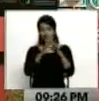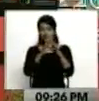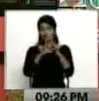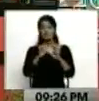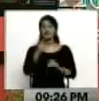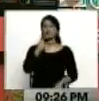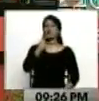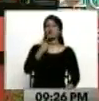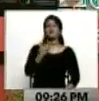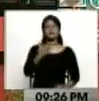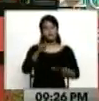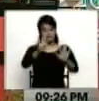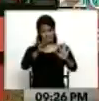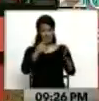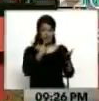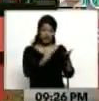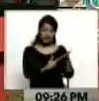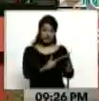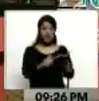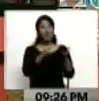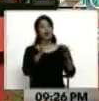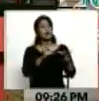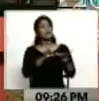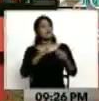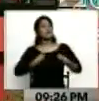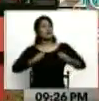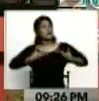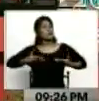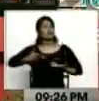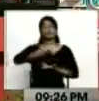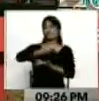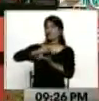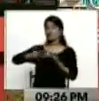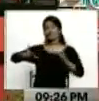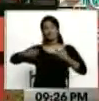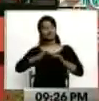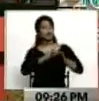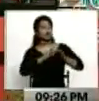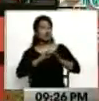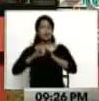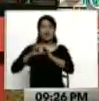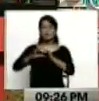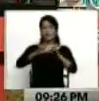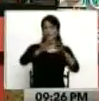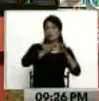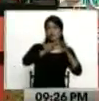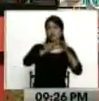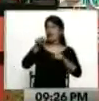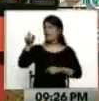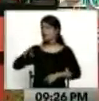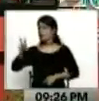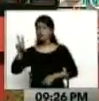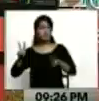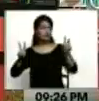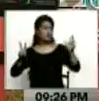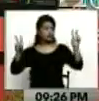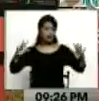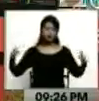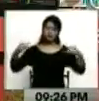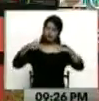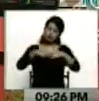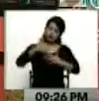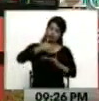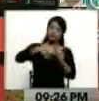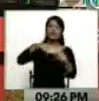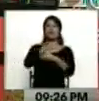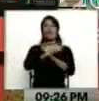solidaria donde una convivencia miren esto ciudadana solidaria donde tod los venezolanos podamos convivir en una